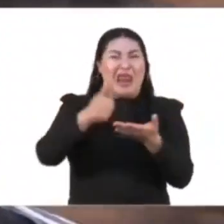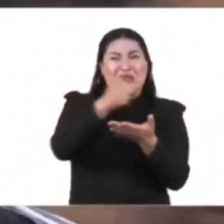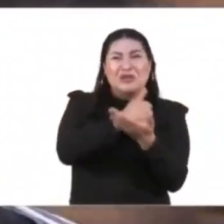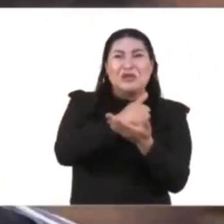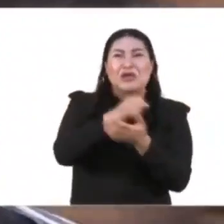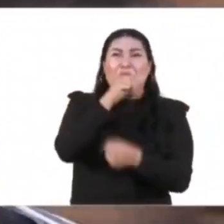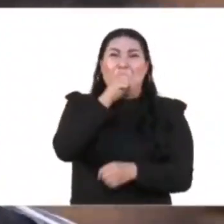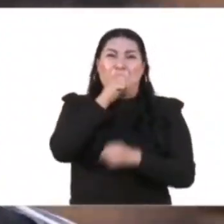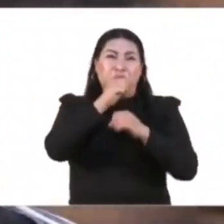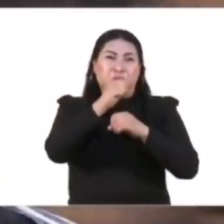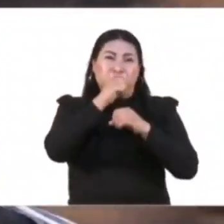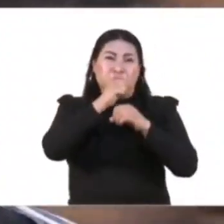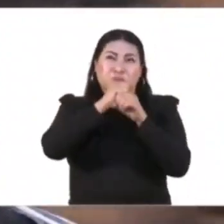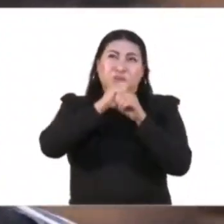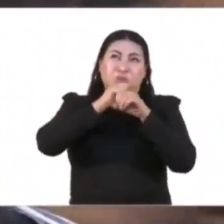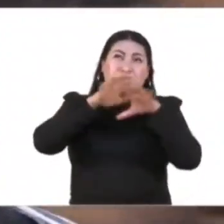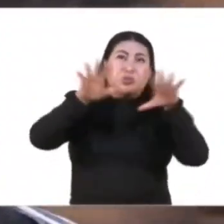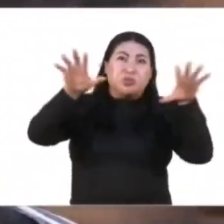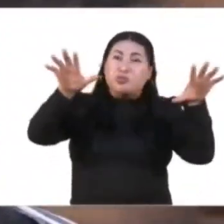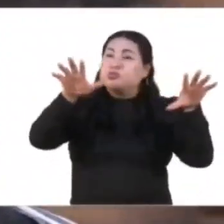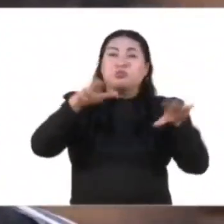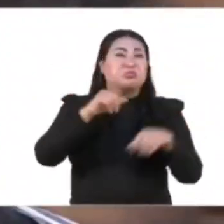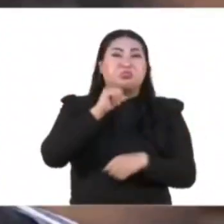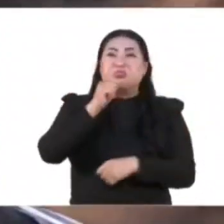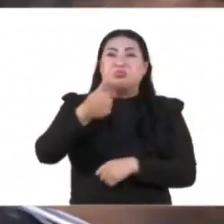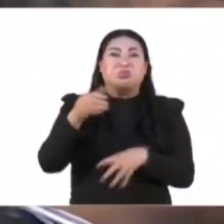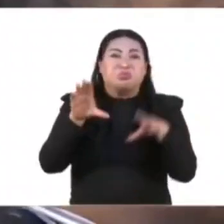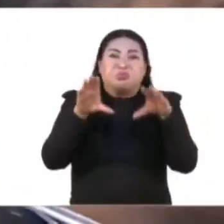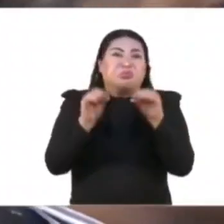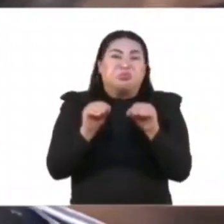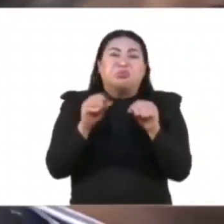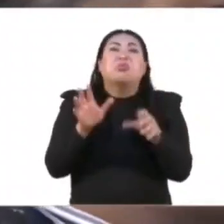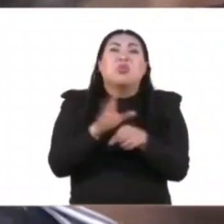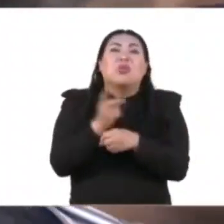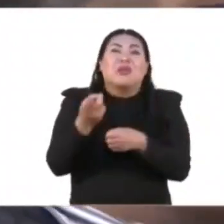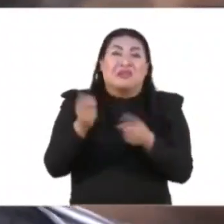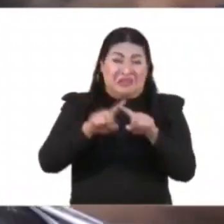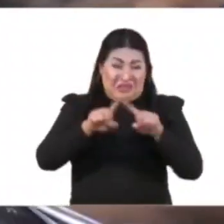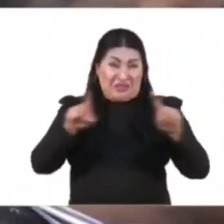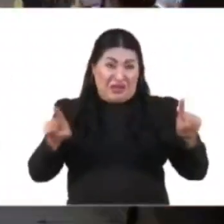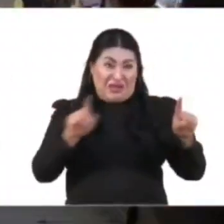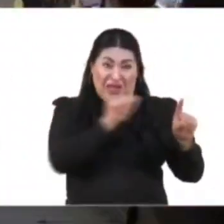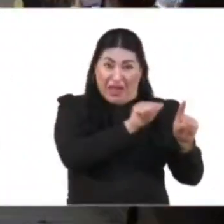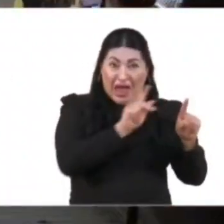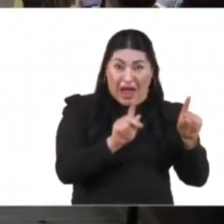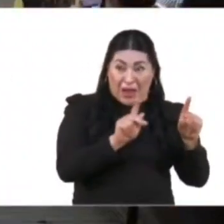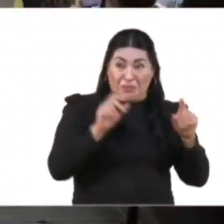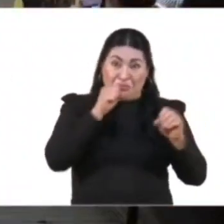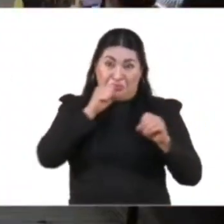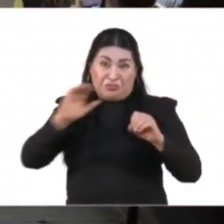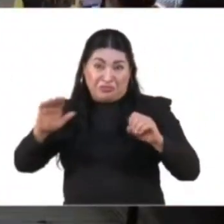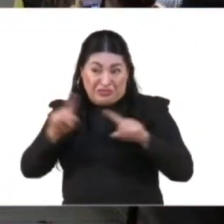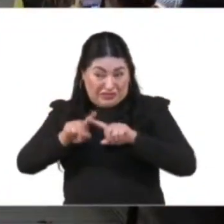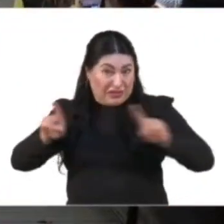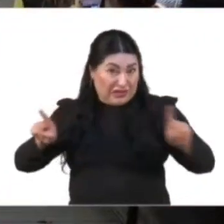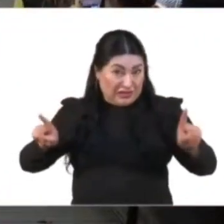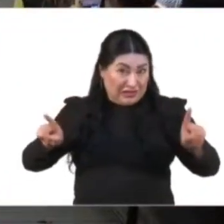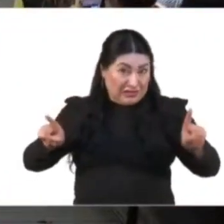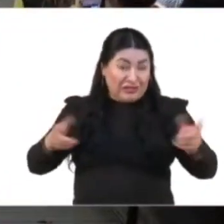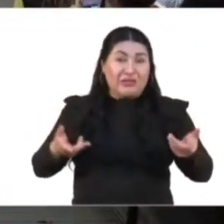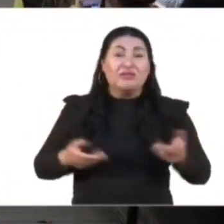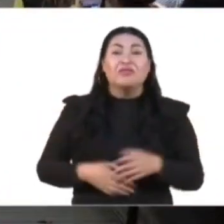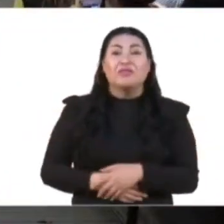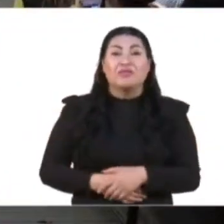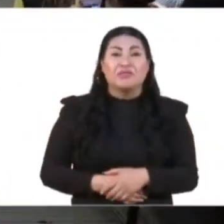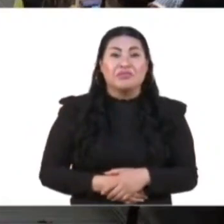el mismo sistema con el que llevan o es diferente. Preguntarles si tienen alguien esa razón, por